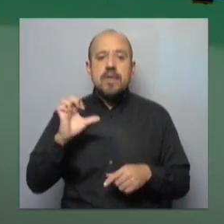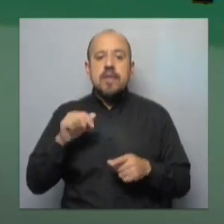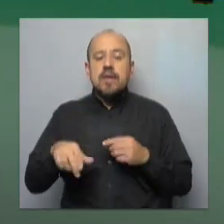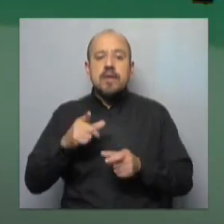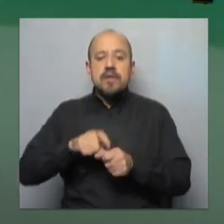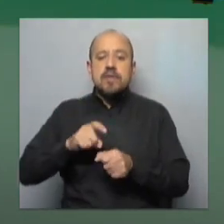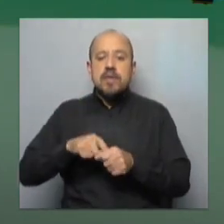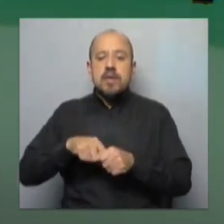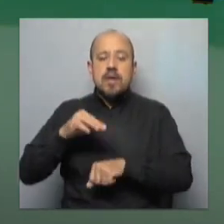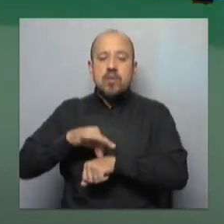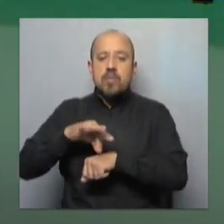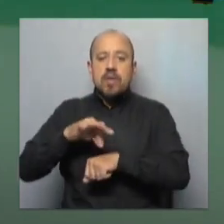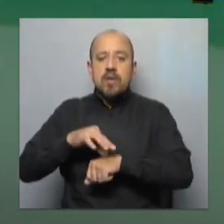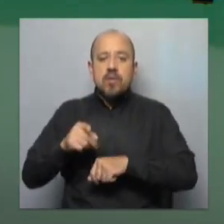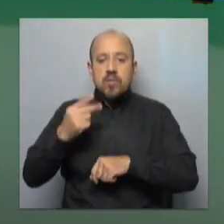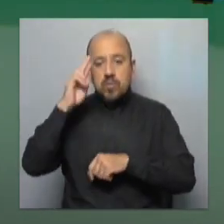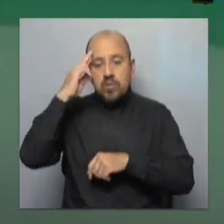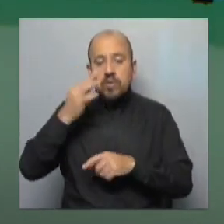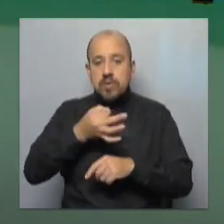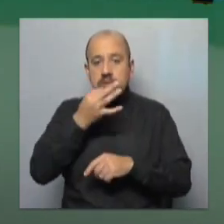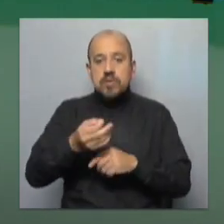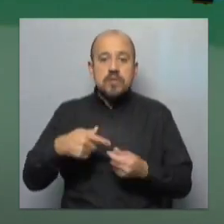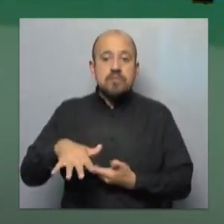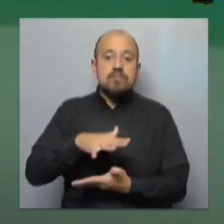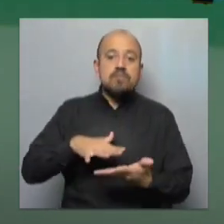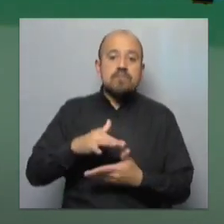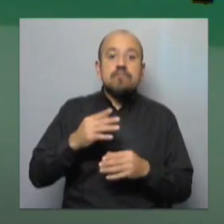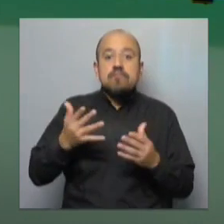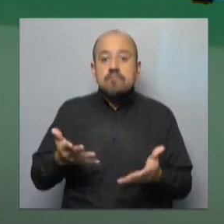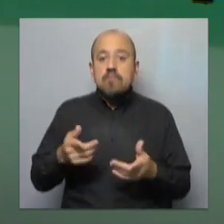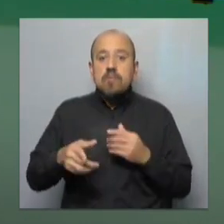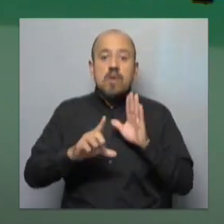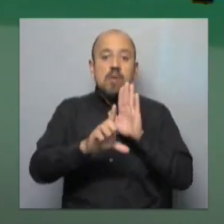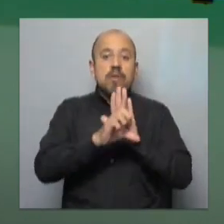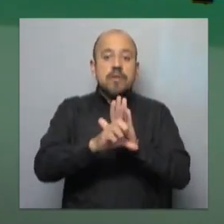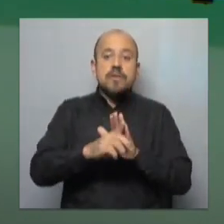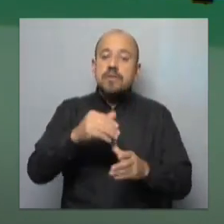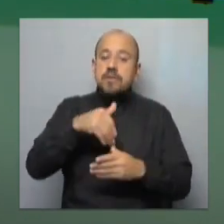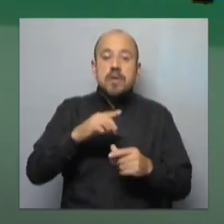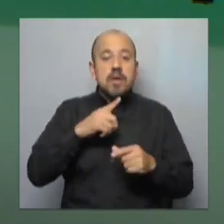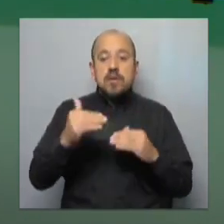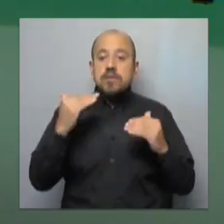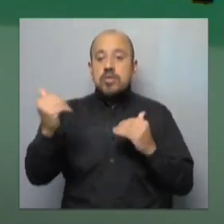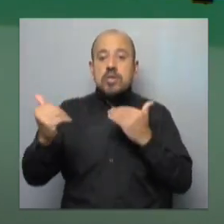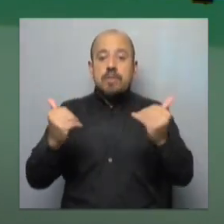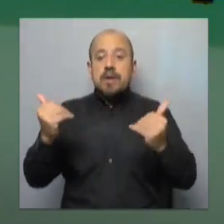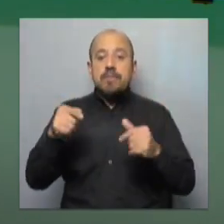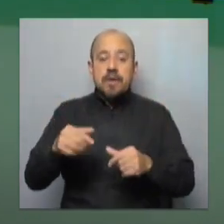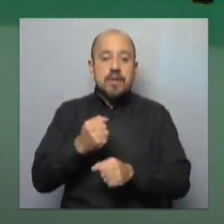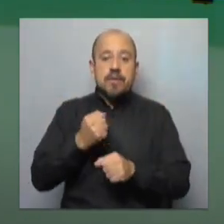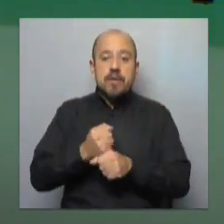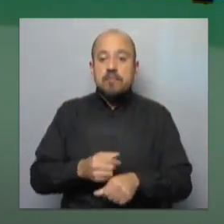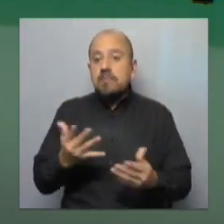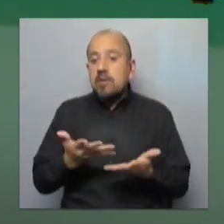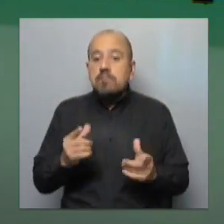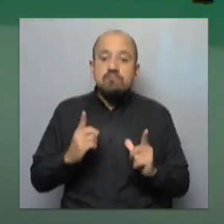del sindicato médico del uruguay se refería a la situación de las personas que según la ley votada deben ser recolocadas en otras instituciones y por ahora